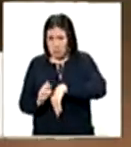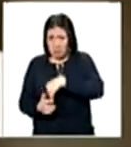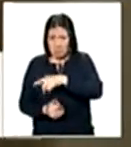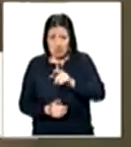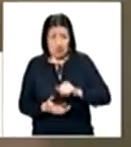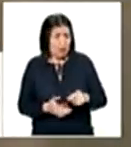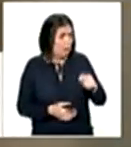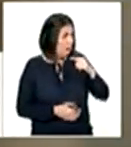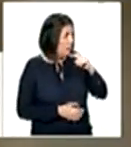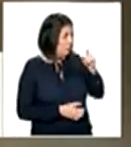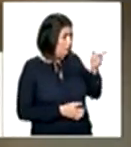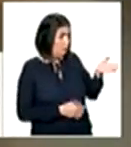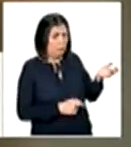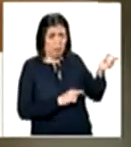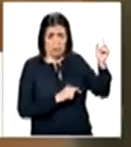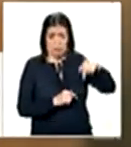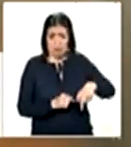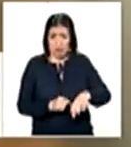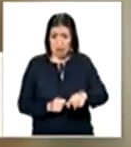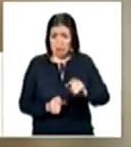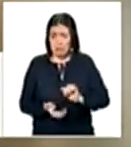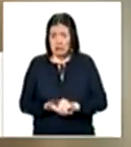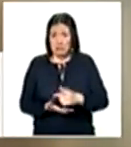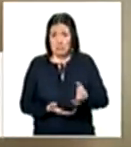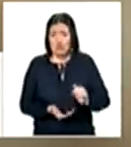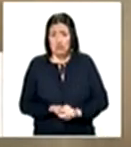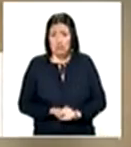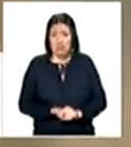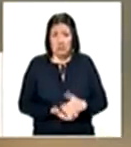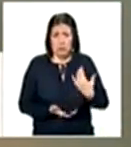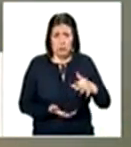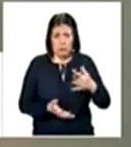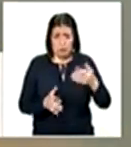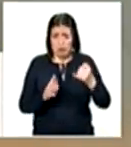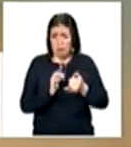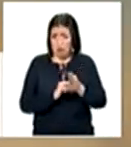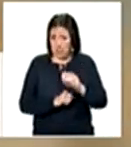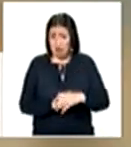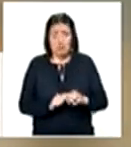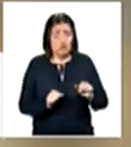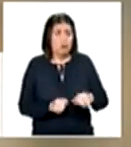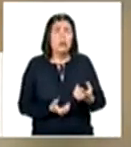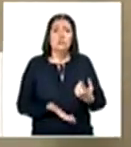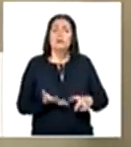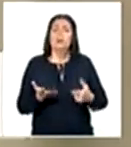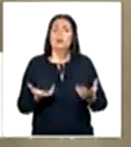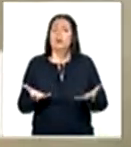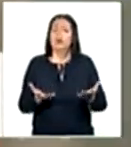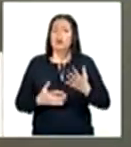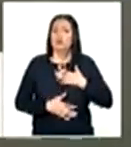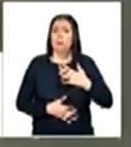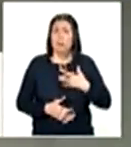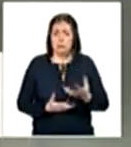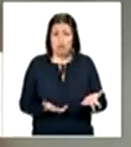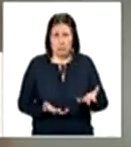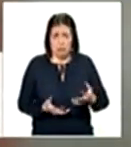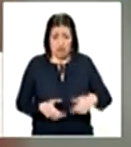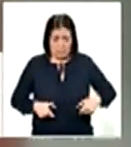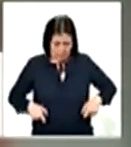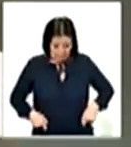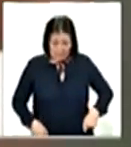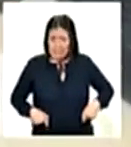la señora bajó de arriba, recién me soltó, si no me iba a violar. Te iba a violar. ¿Qué parte te agarró de tu cuerpo? Me agarró mi hijo,